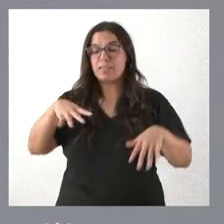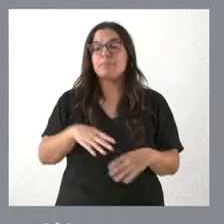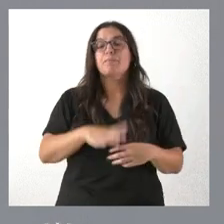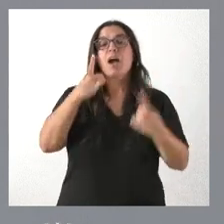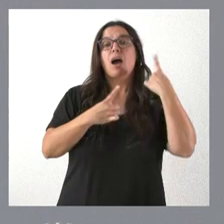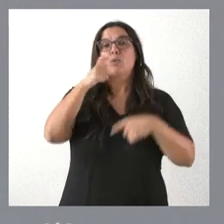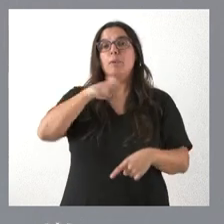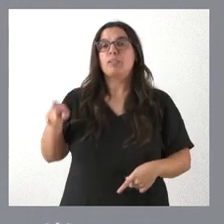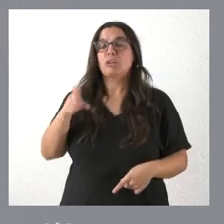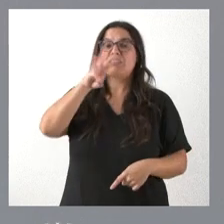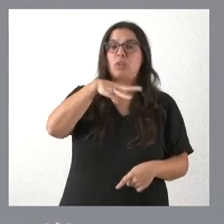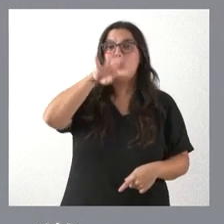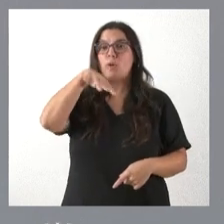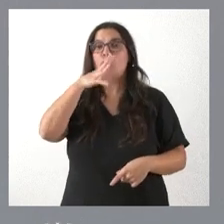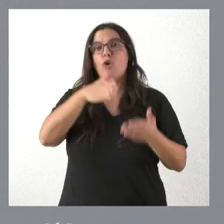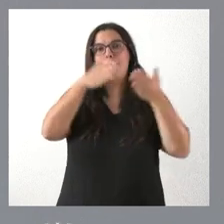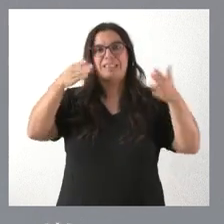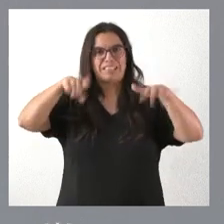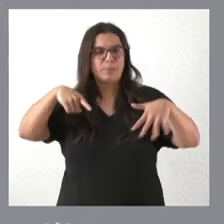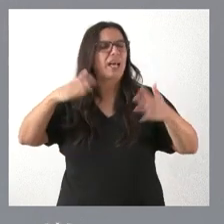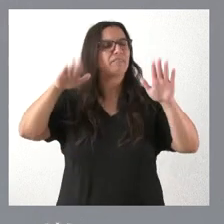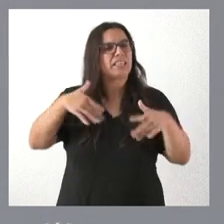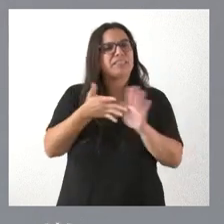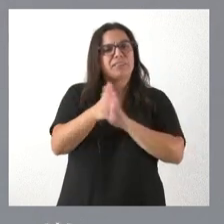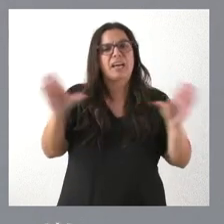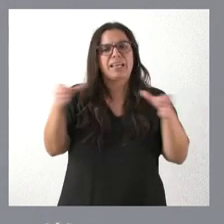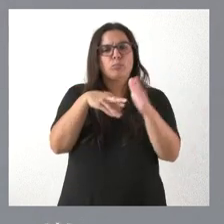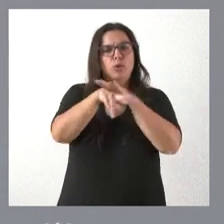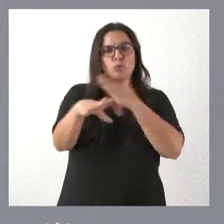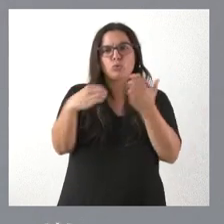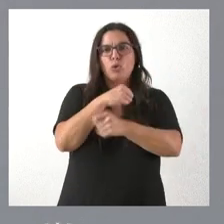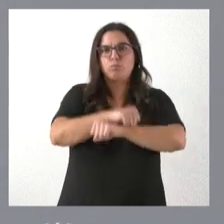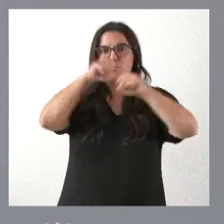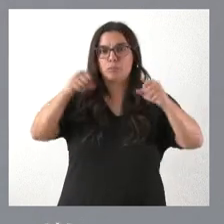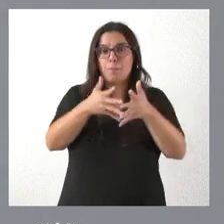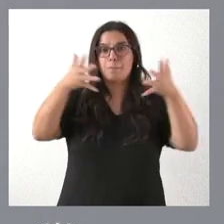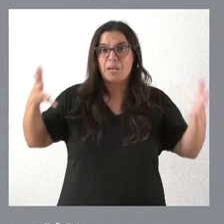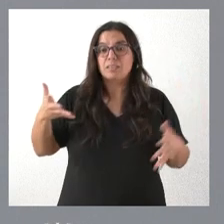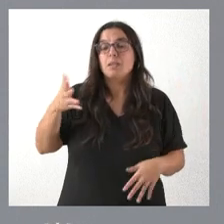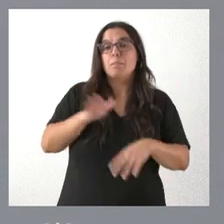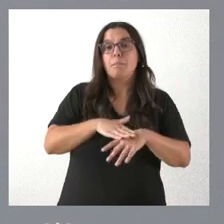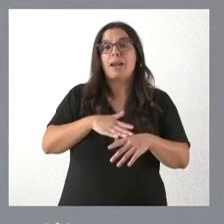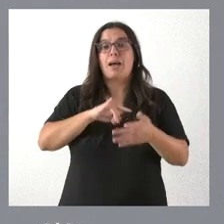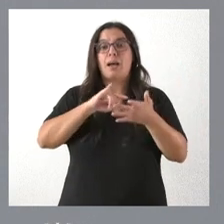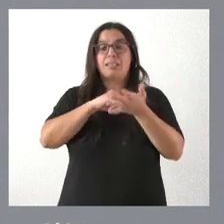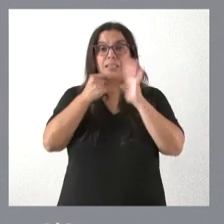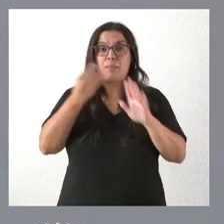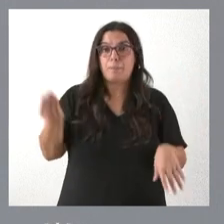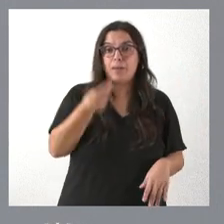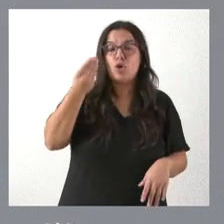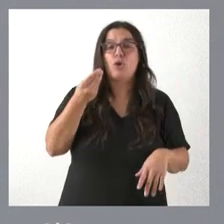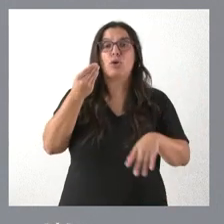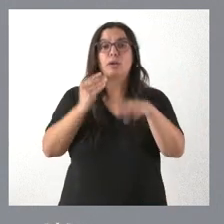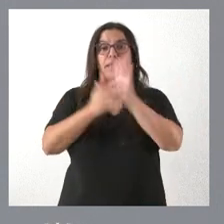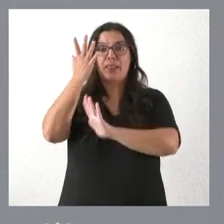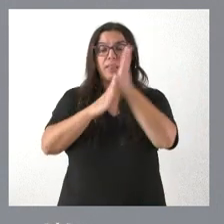estaban tres o cuatro meses han pasado a seis meses en fin hemos venido reforzando todo ese operativo lo cual nos permite entre tener un mejor dispositivo en materia de